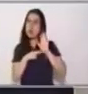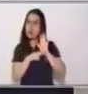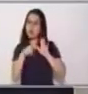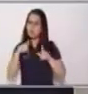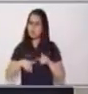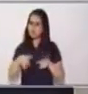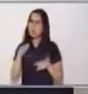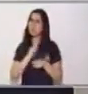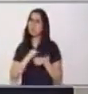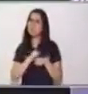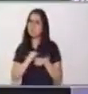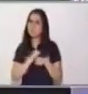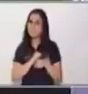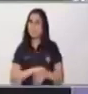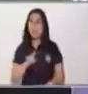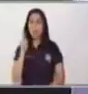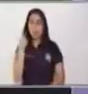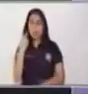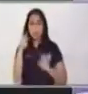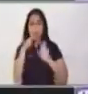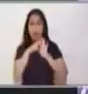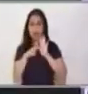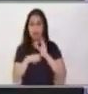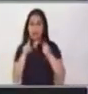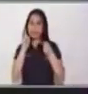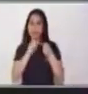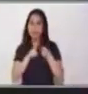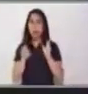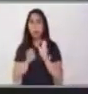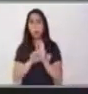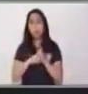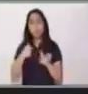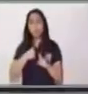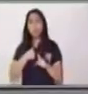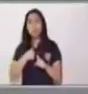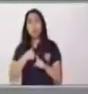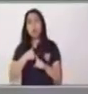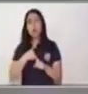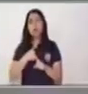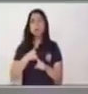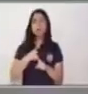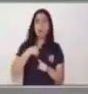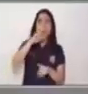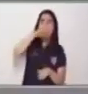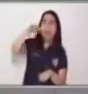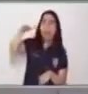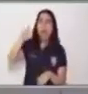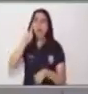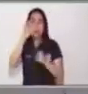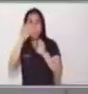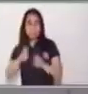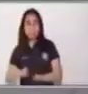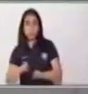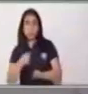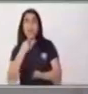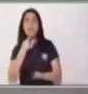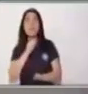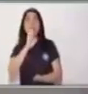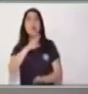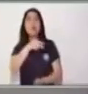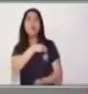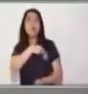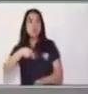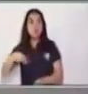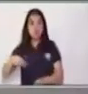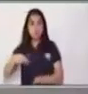recordatorio. En la primera regla, cuando llamamos a alguna persona por su nombre, debemos de escribir una